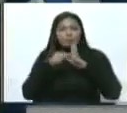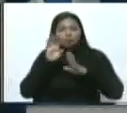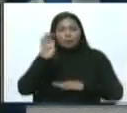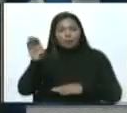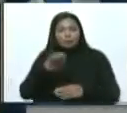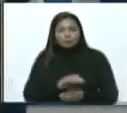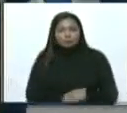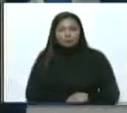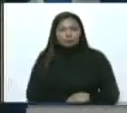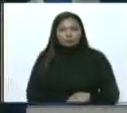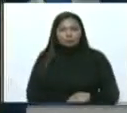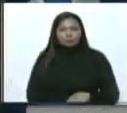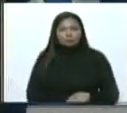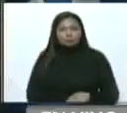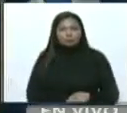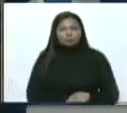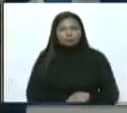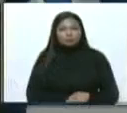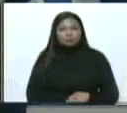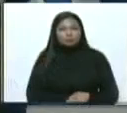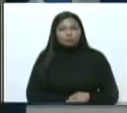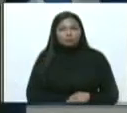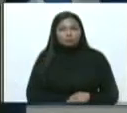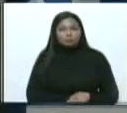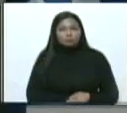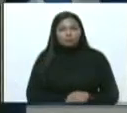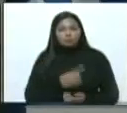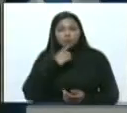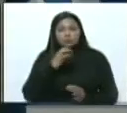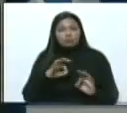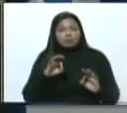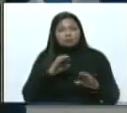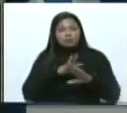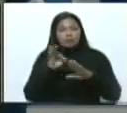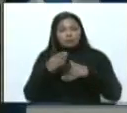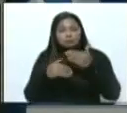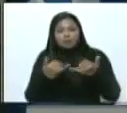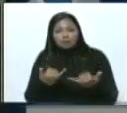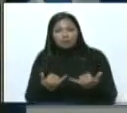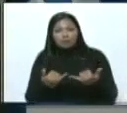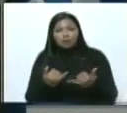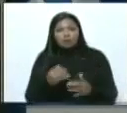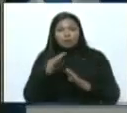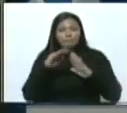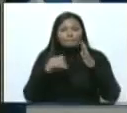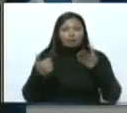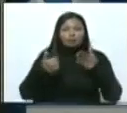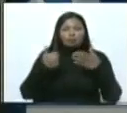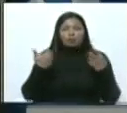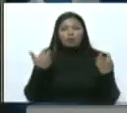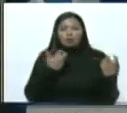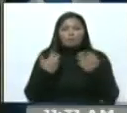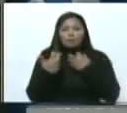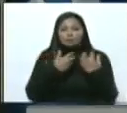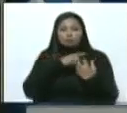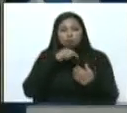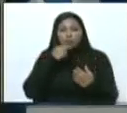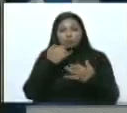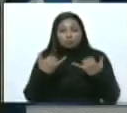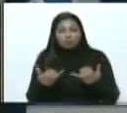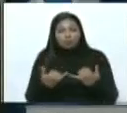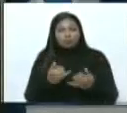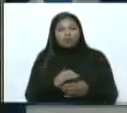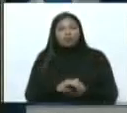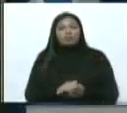país. Para no dejar de decirlo, el combate que estamos dando a los traficantes